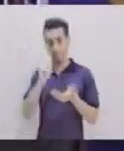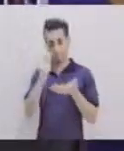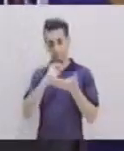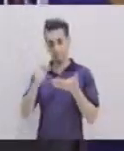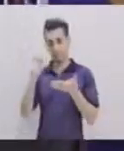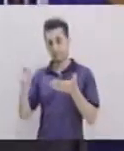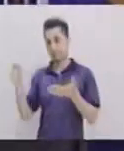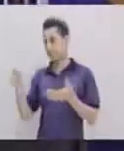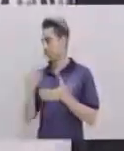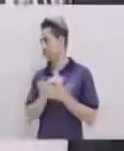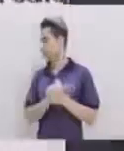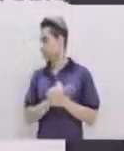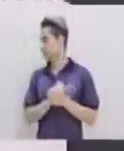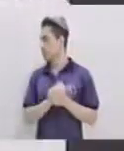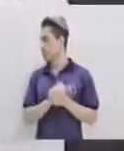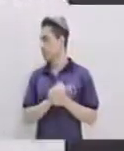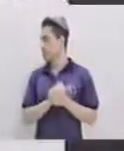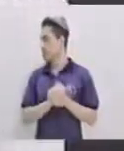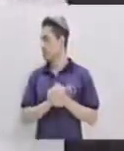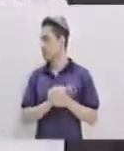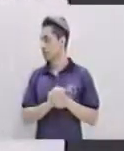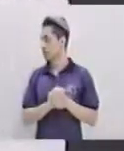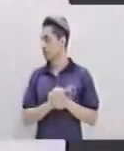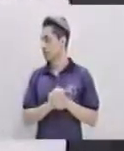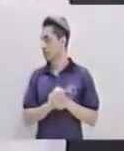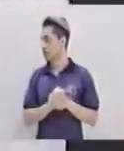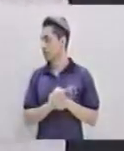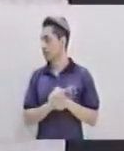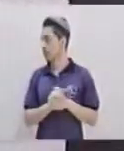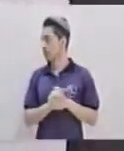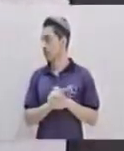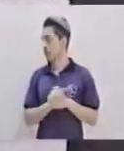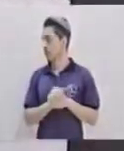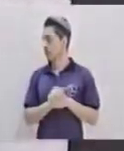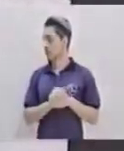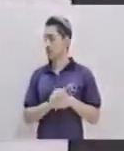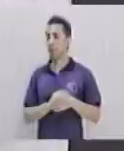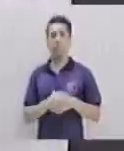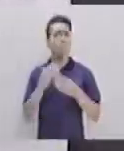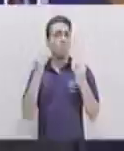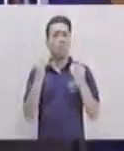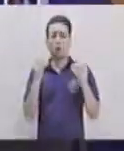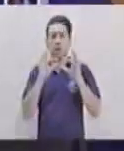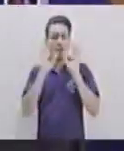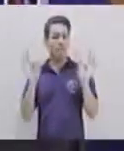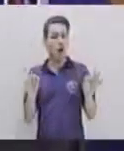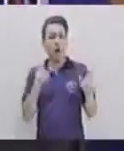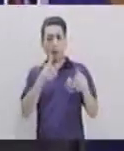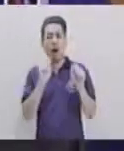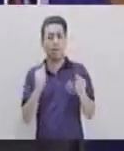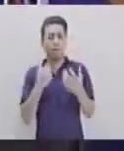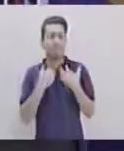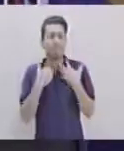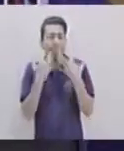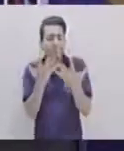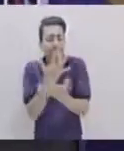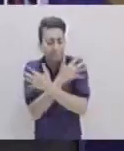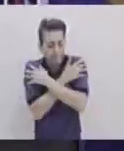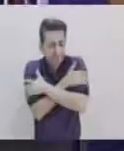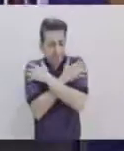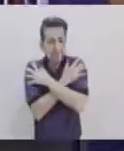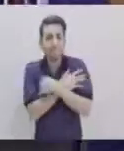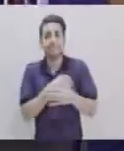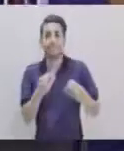escribir. Muy bien. Entonces dijo Búho, hay muchas maneras de demostrarle a alguien que le quieres. Erizo